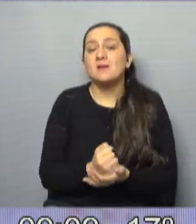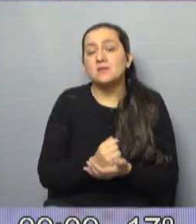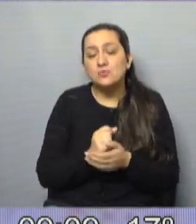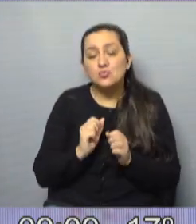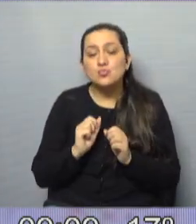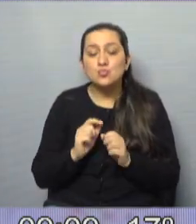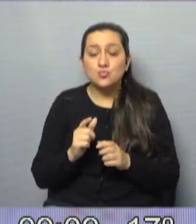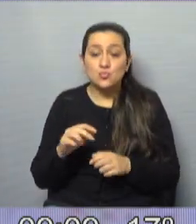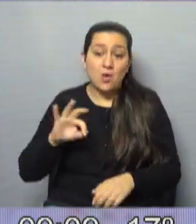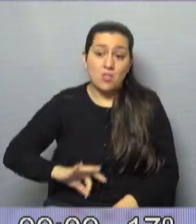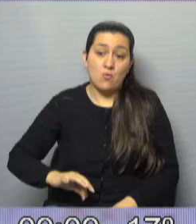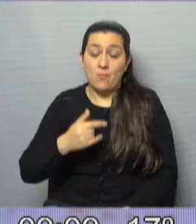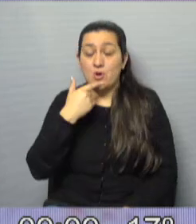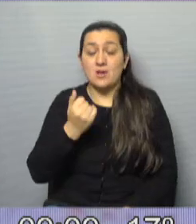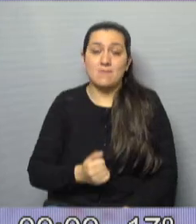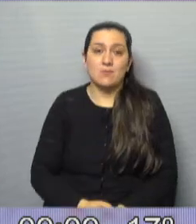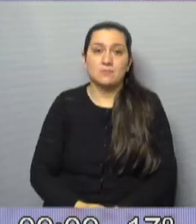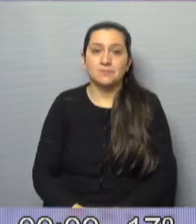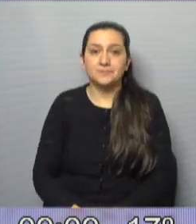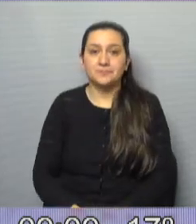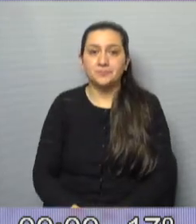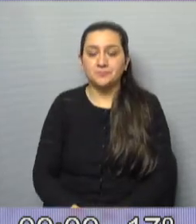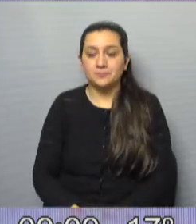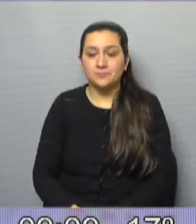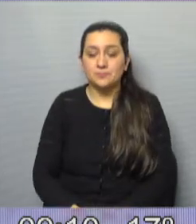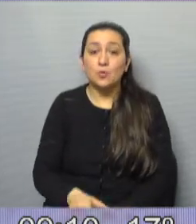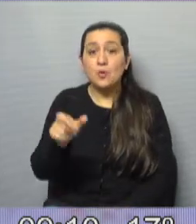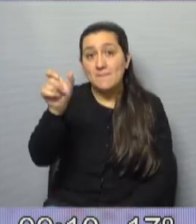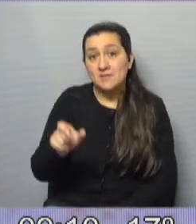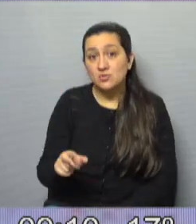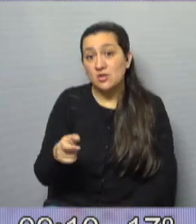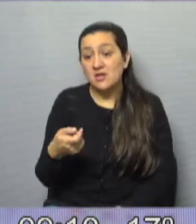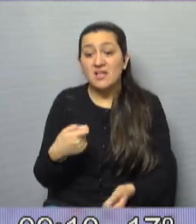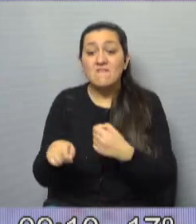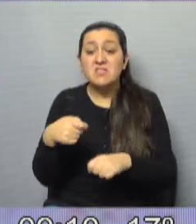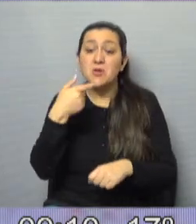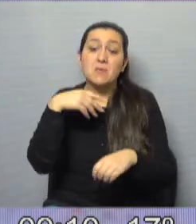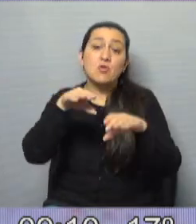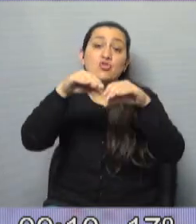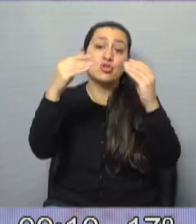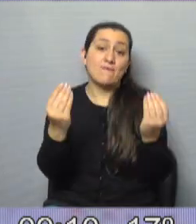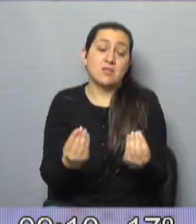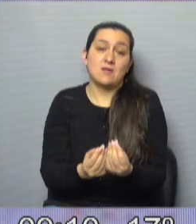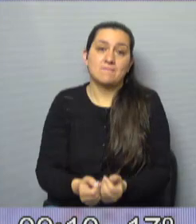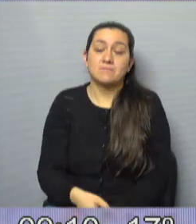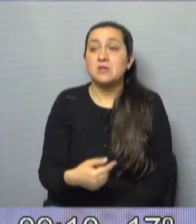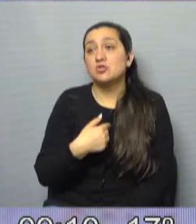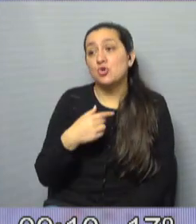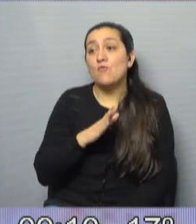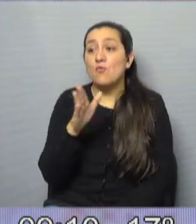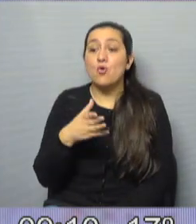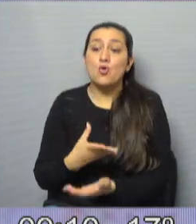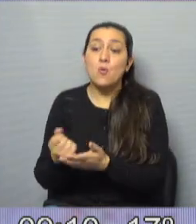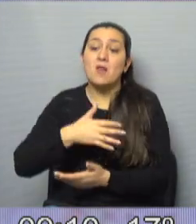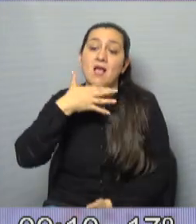Uh-huh. Por ejemplo, sin ánimo peyorativo, una persona que vende, yo voy a vender tortas fritas mañana. Uh-huh. Uh-huh. Yo voy, compro la grasa, compro